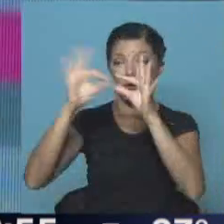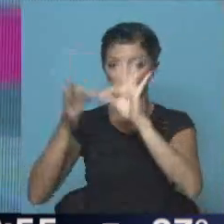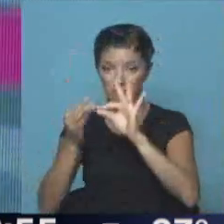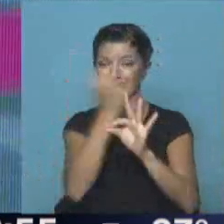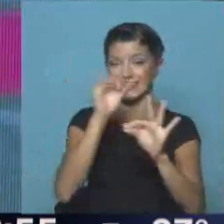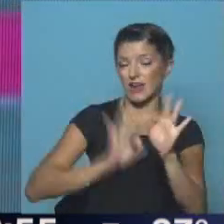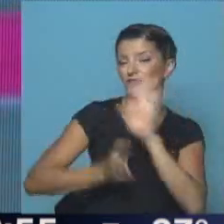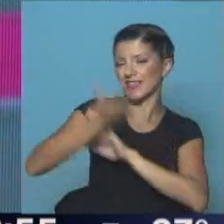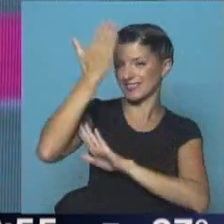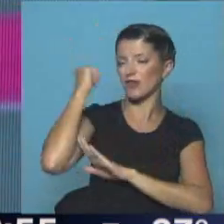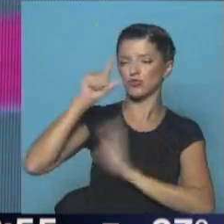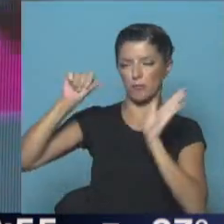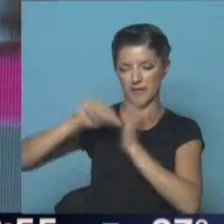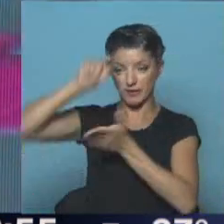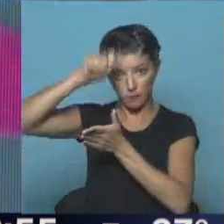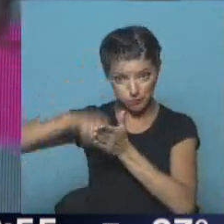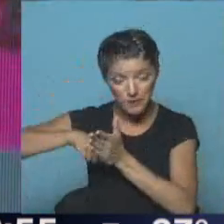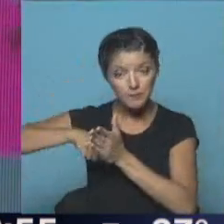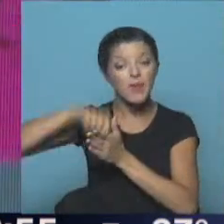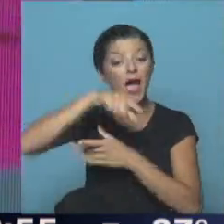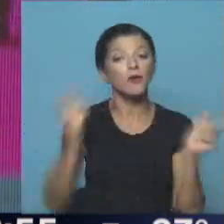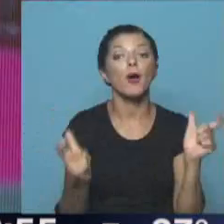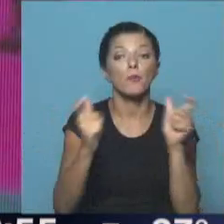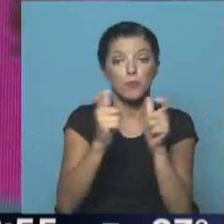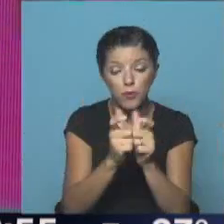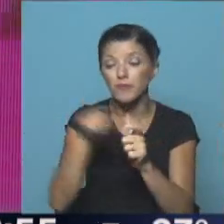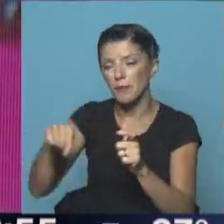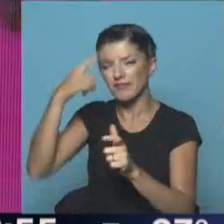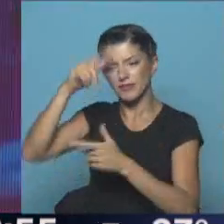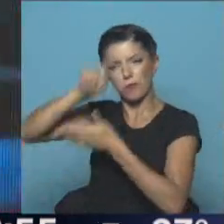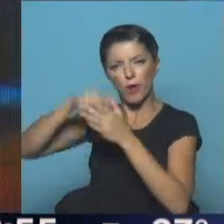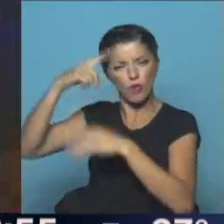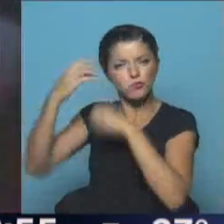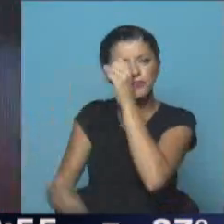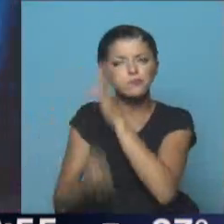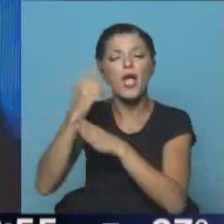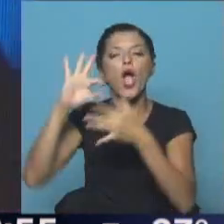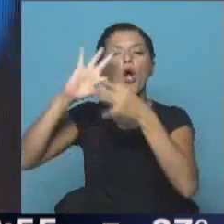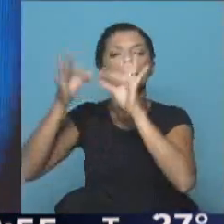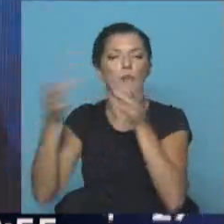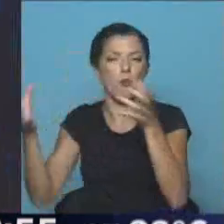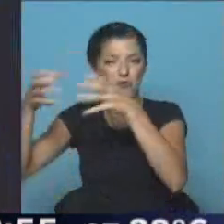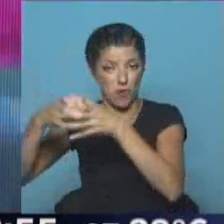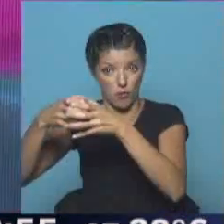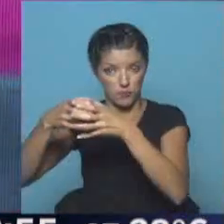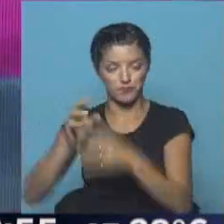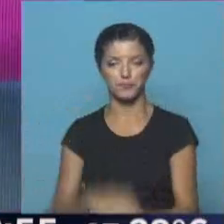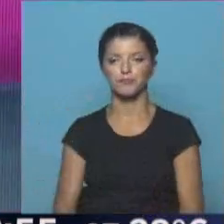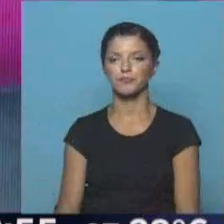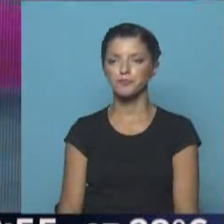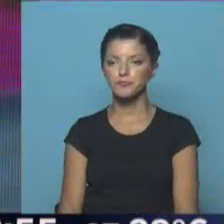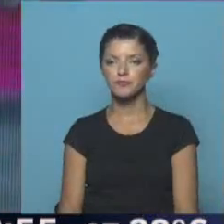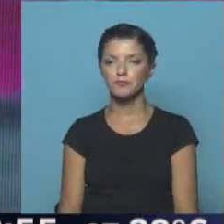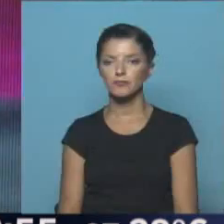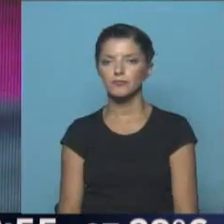cuyos países hace 60 años firmaron ese tratado, que dieron origen a lo que después fue el bloque y la Unión Europea. Se comprometen a ciertas cuestiones